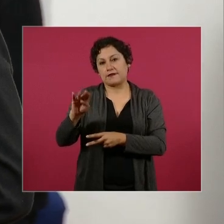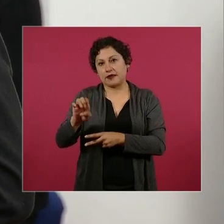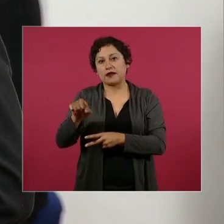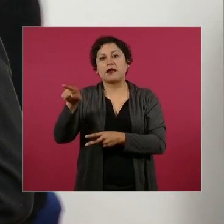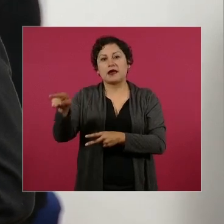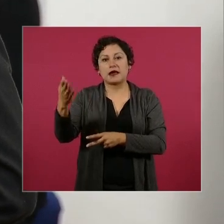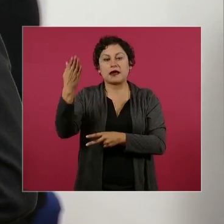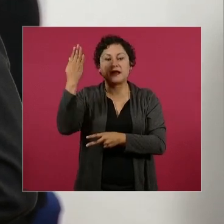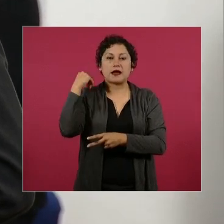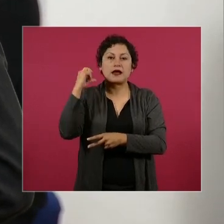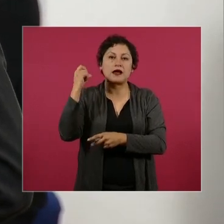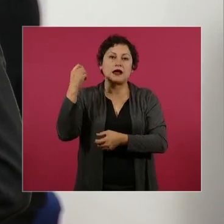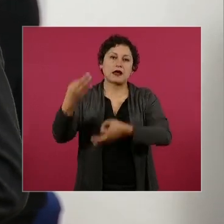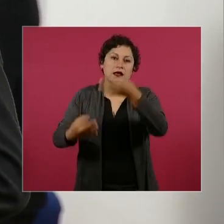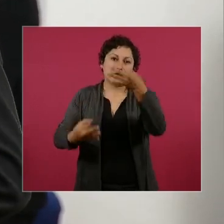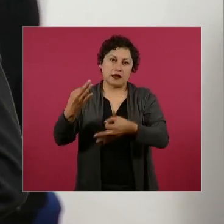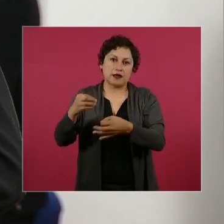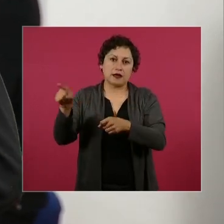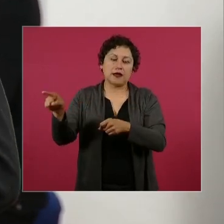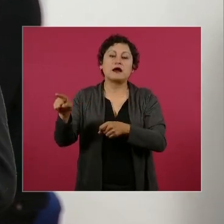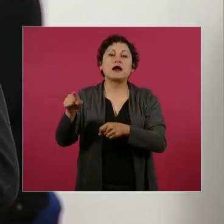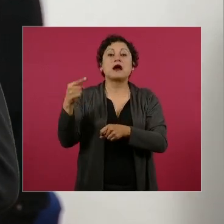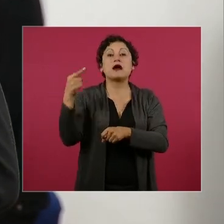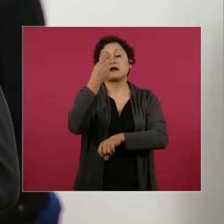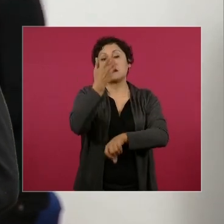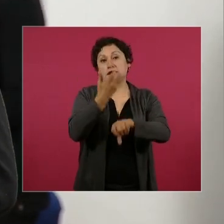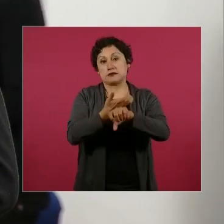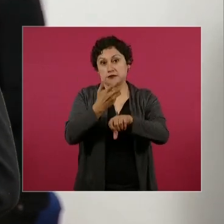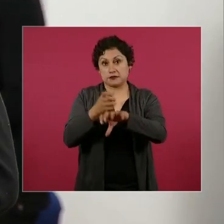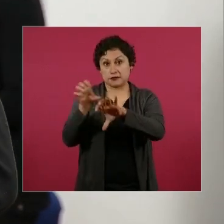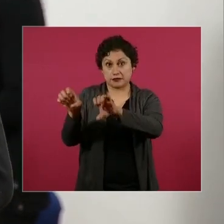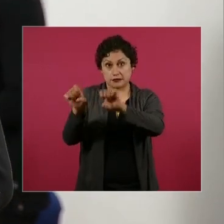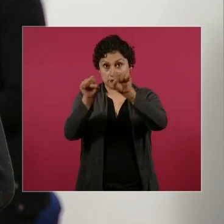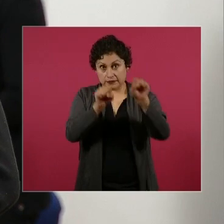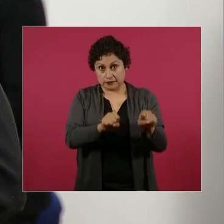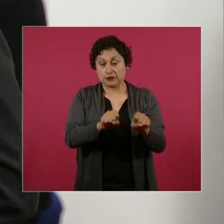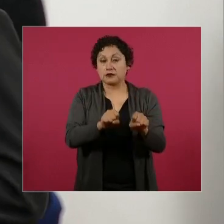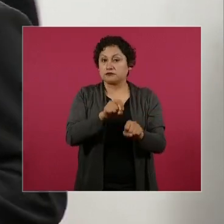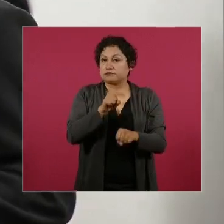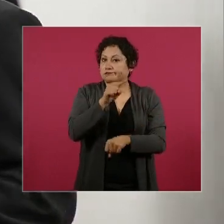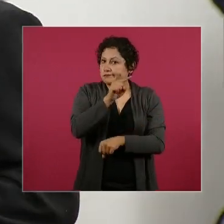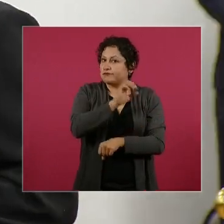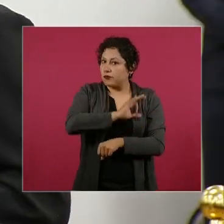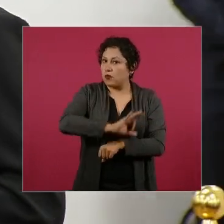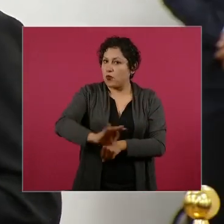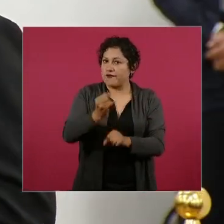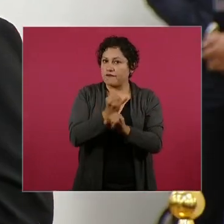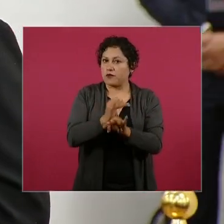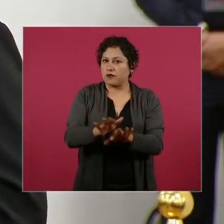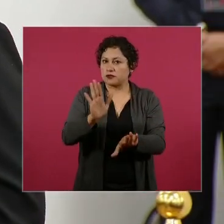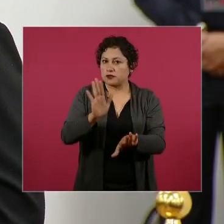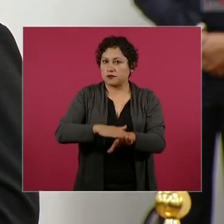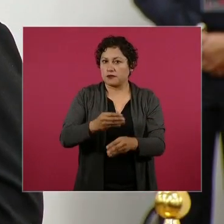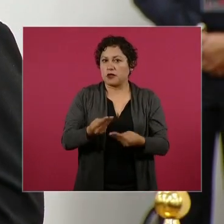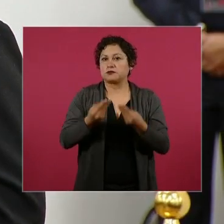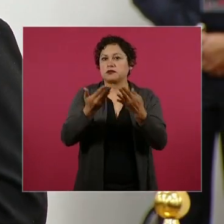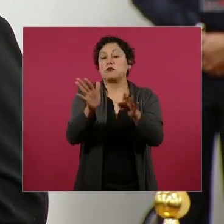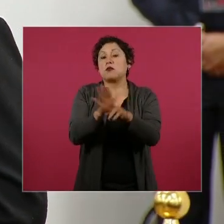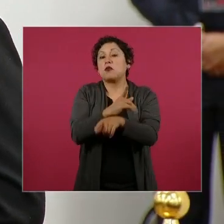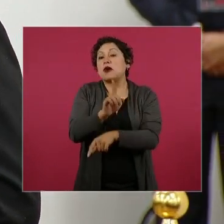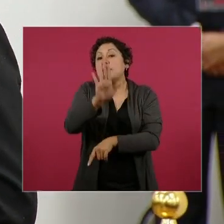fue asilado en Estados Unidos y que pues también él tendría mucha información que aportar, porque fue quien recibió aparentemente a un